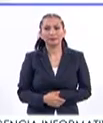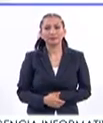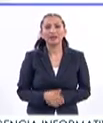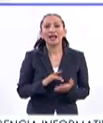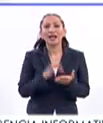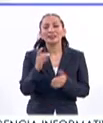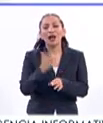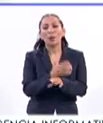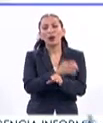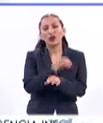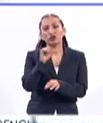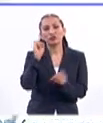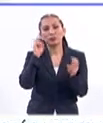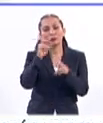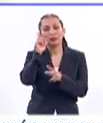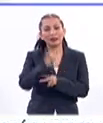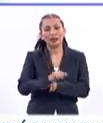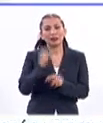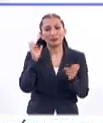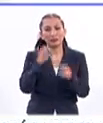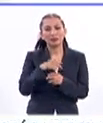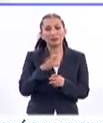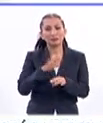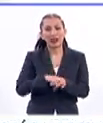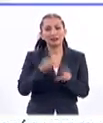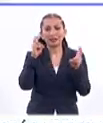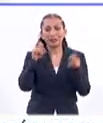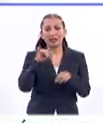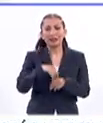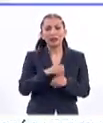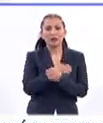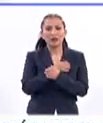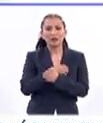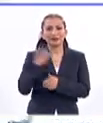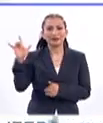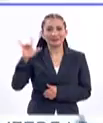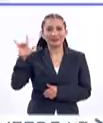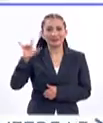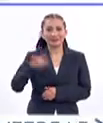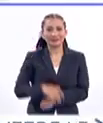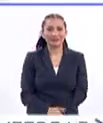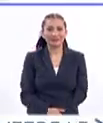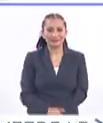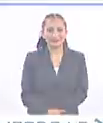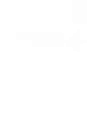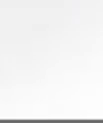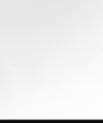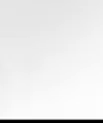gracias por acompañarnos, nos vemos mañana con más temas educativos. Hasta mañana.